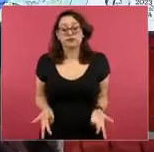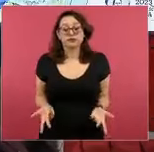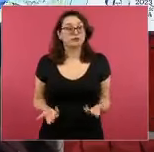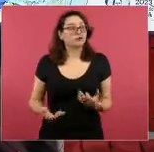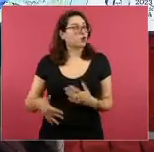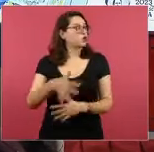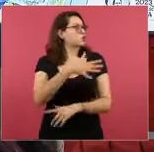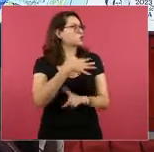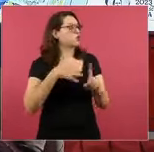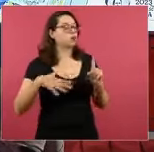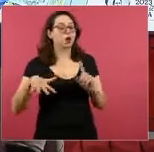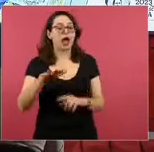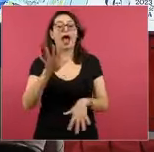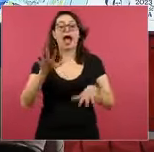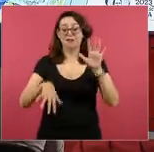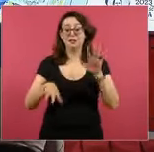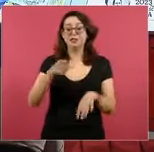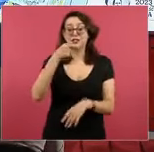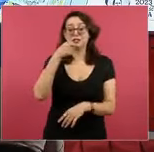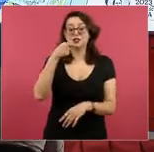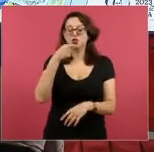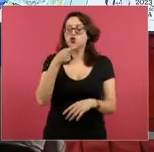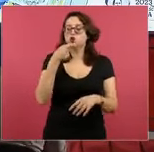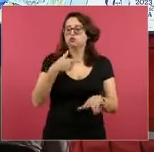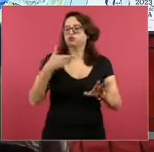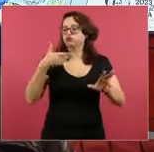matemáticas. Va contando las flores que se encuentran en el